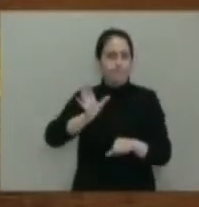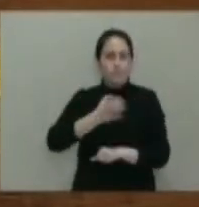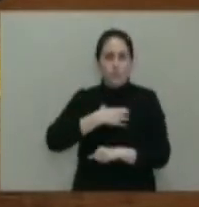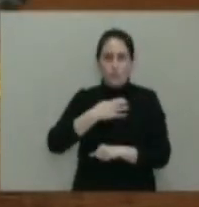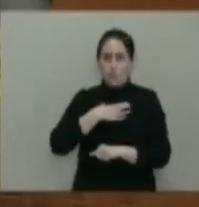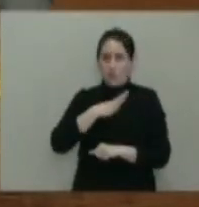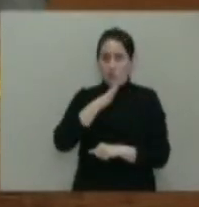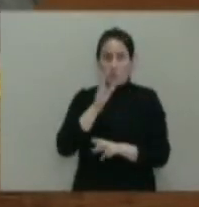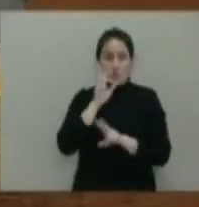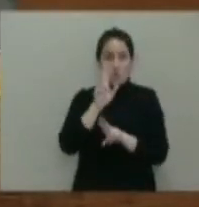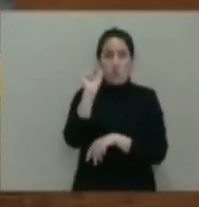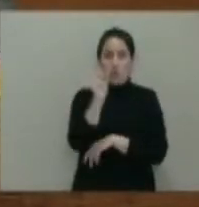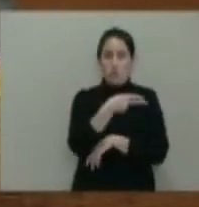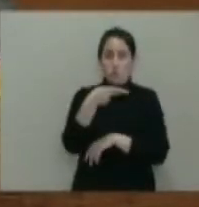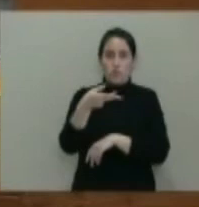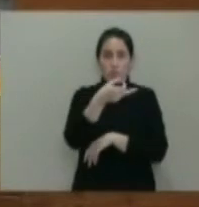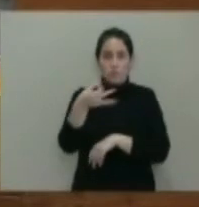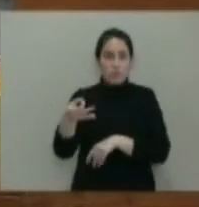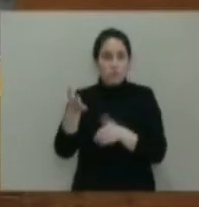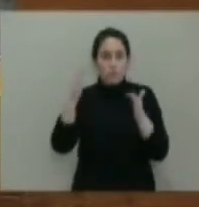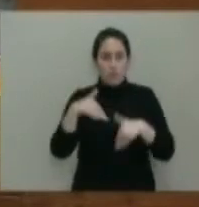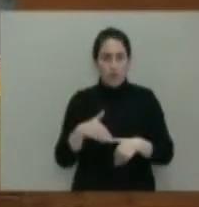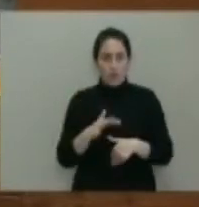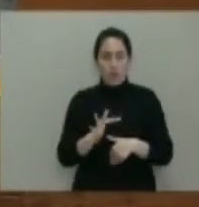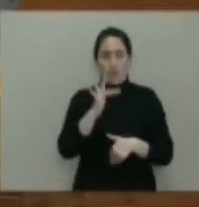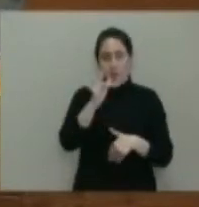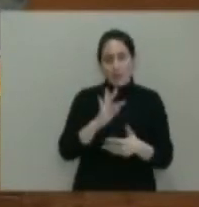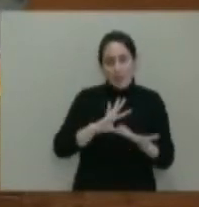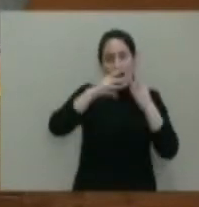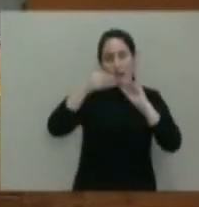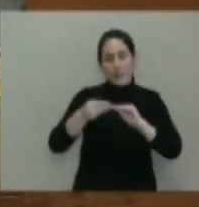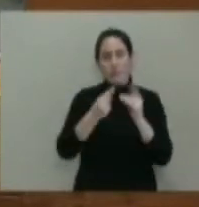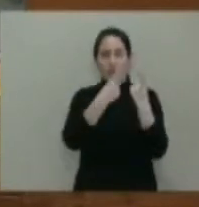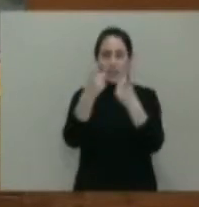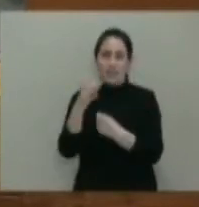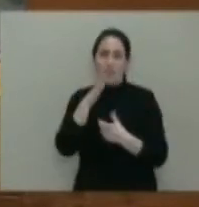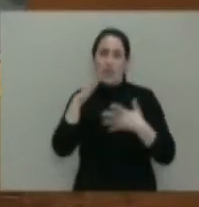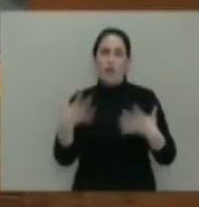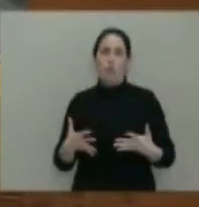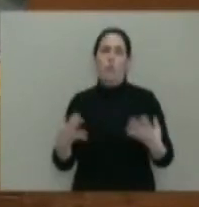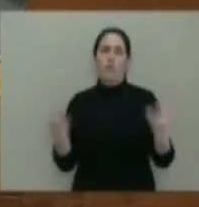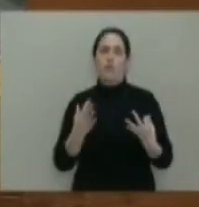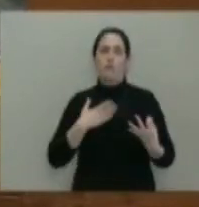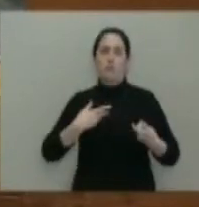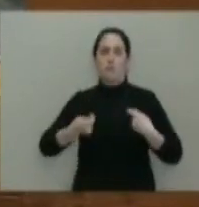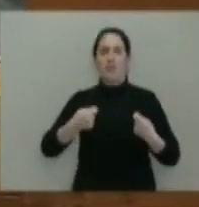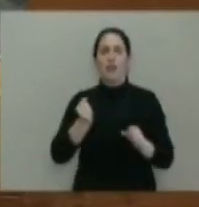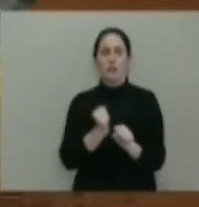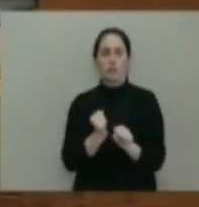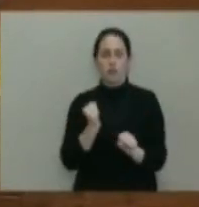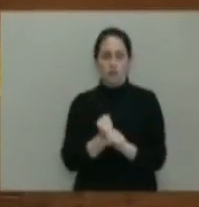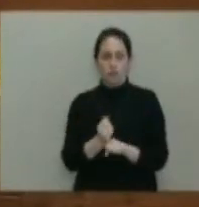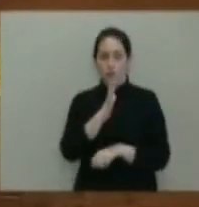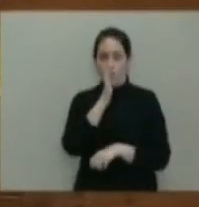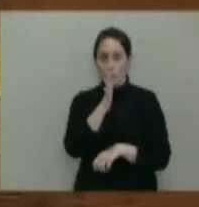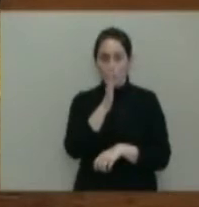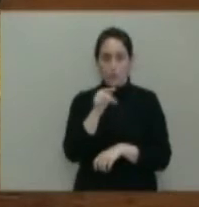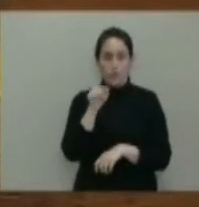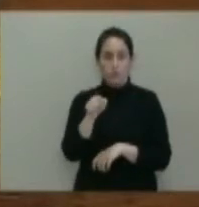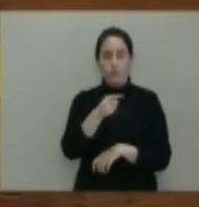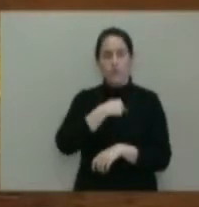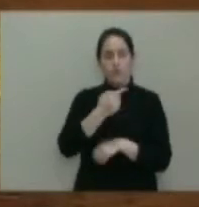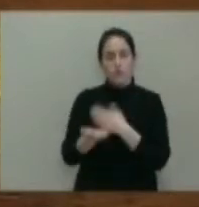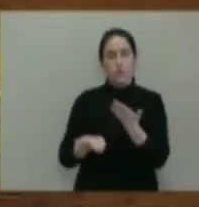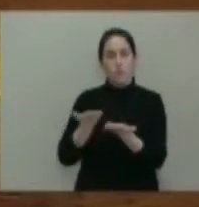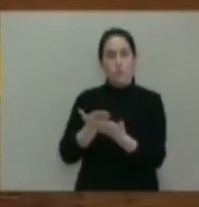que eso no está resultando eficaz y no se adapta a las necesidades actuales de nuestro mercado de trabajo. Por lo tanto,